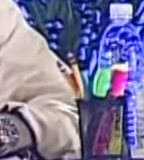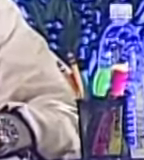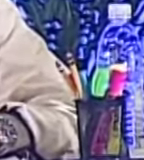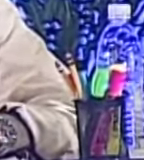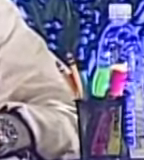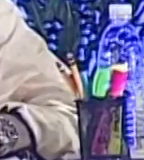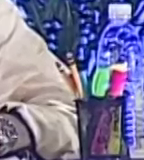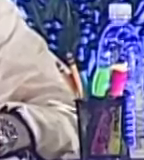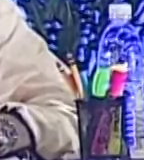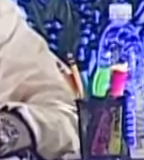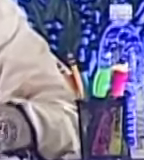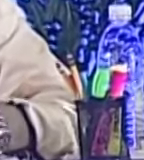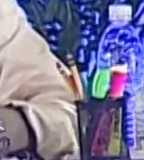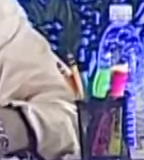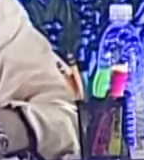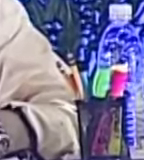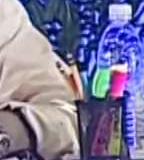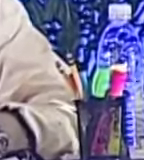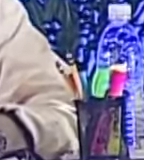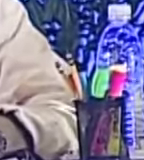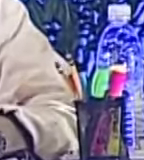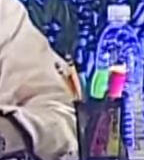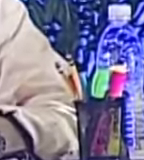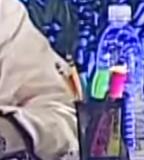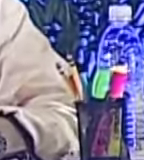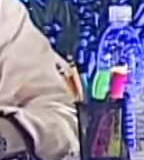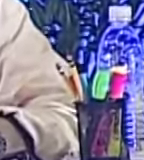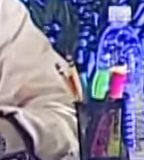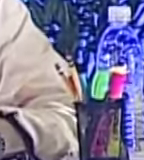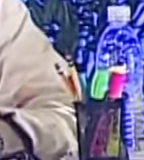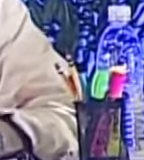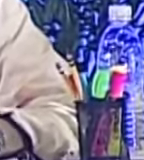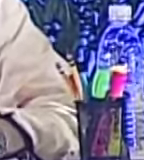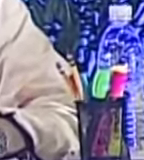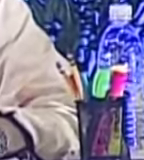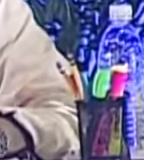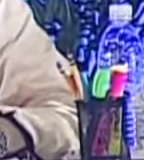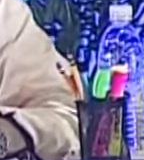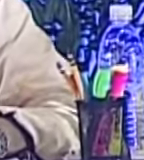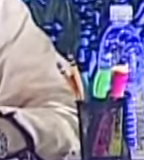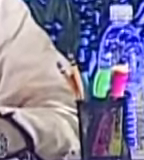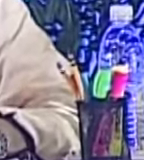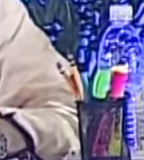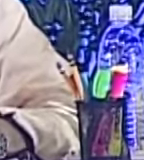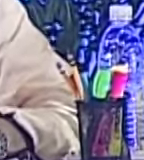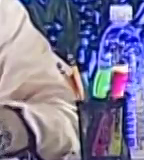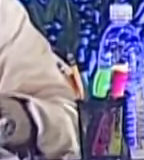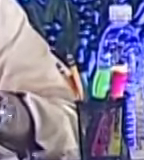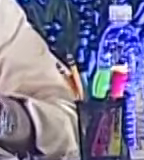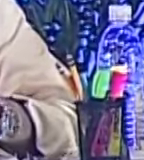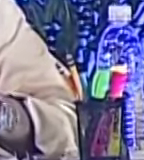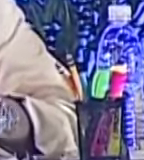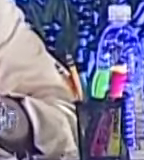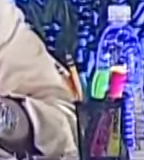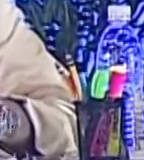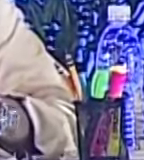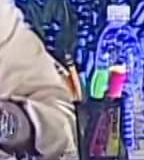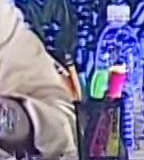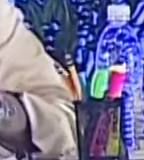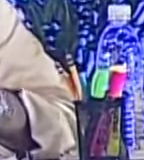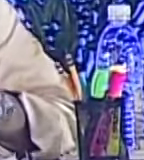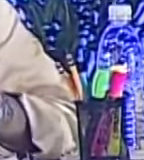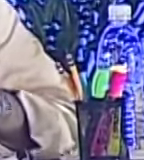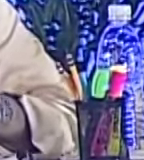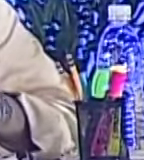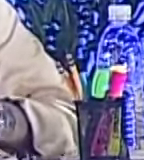La cultura del trabajo, construir sobre la cultura del trabajo. La articulación de los valores de un país que tiene que ser un